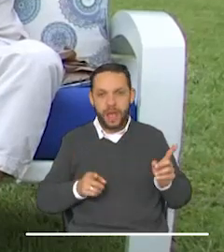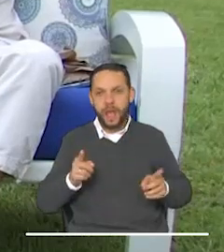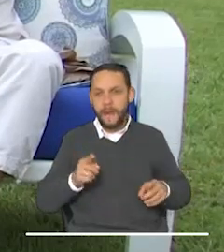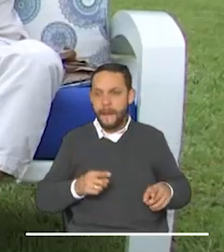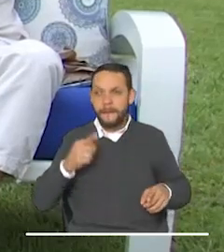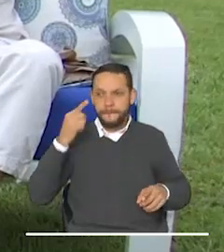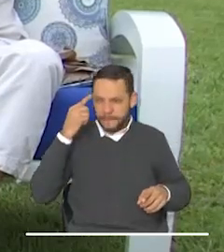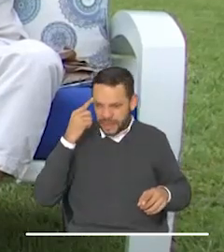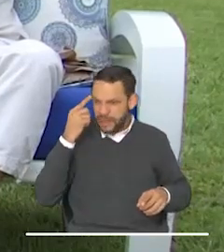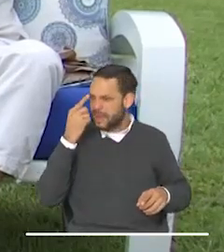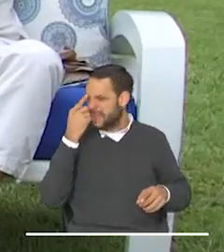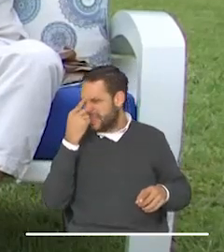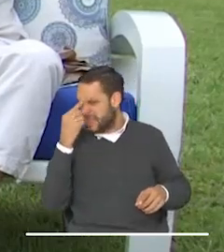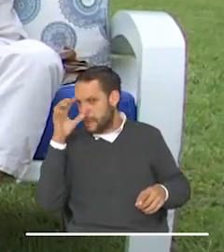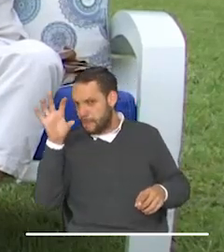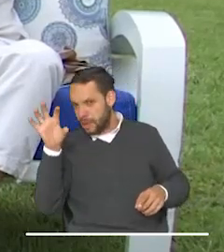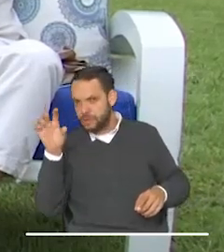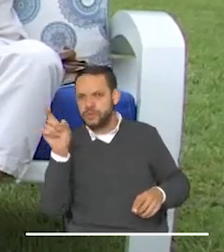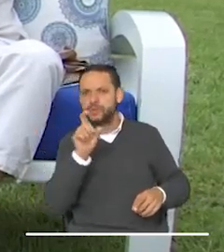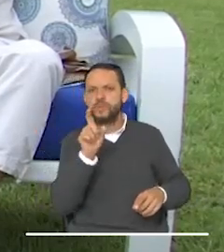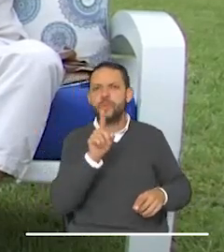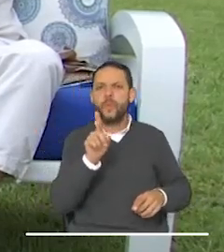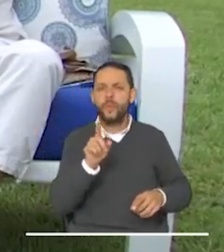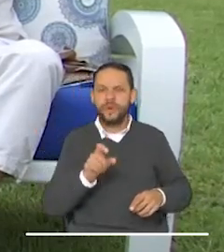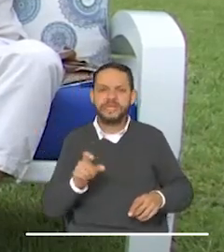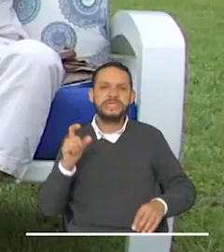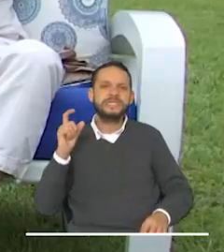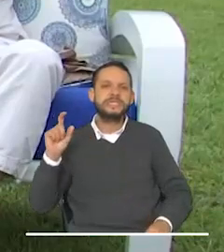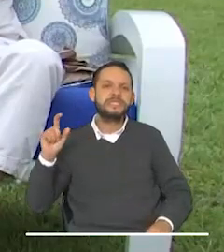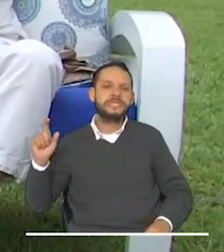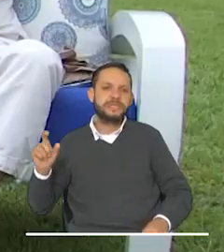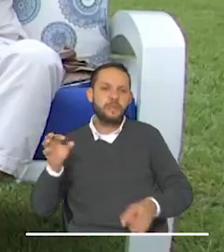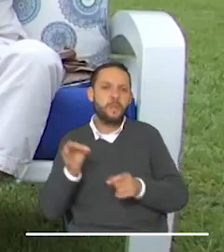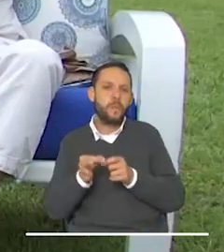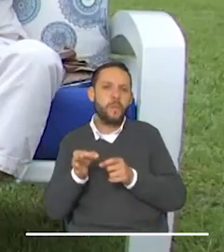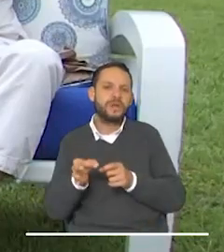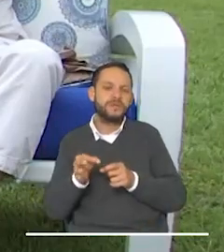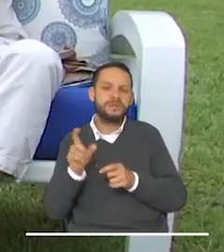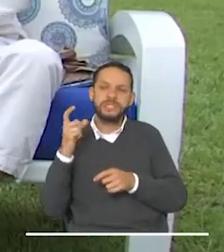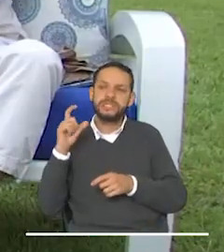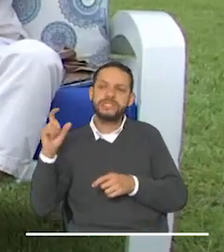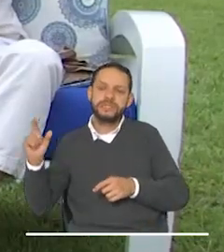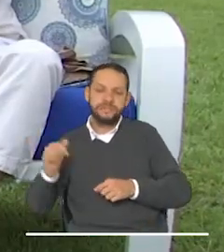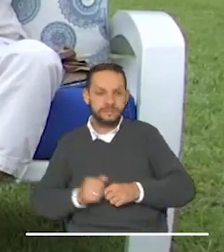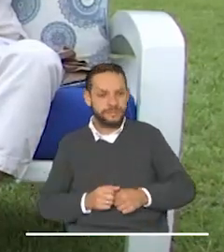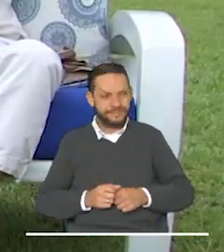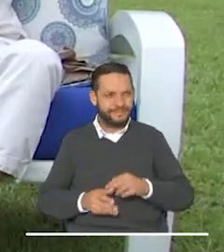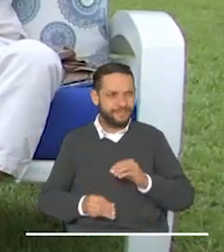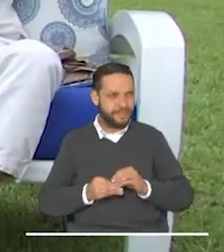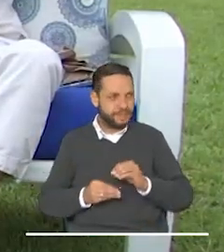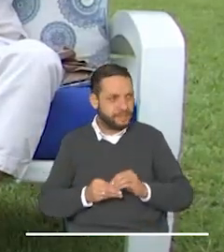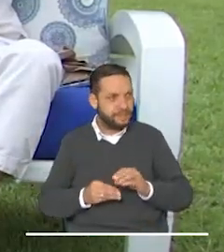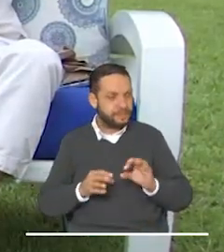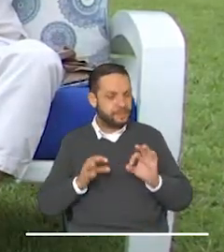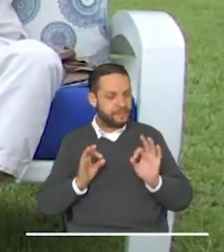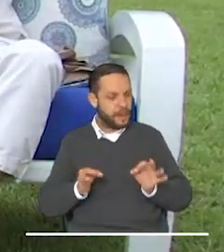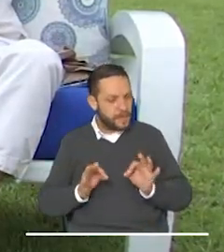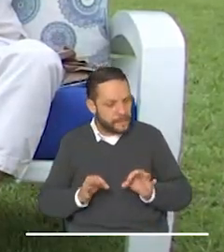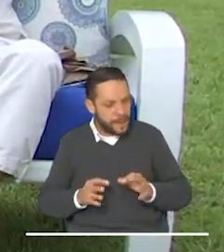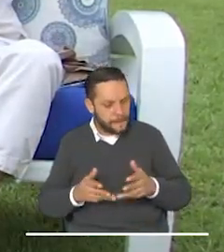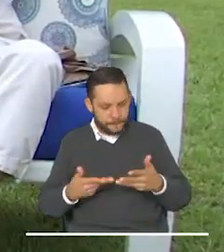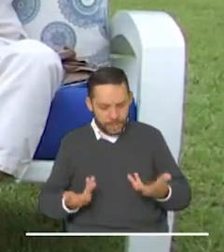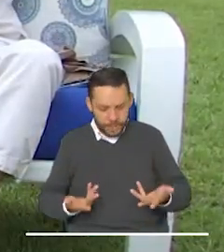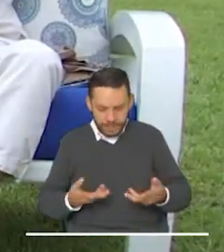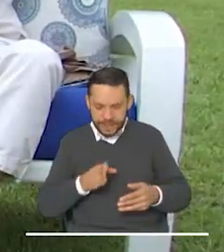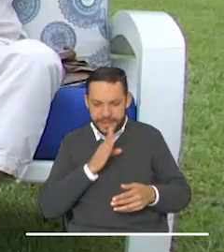en bután en uno estamos en chinchiná y hemos hecho todo esto pensando en que